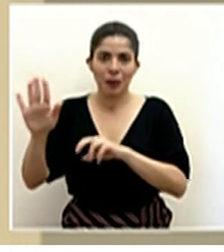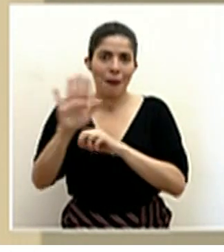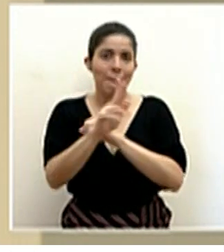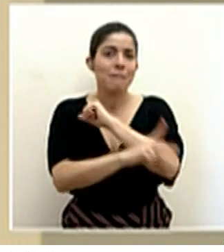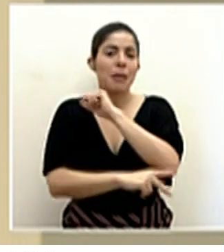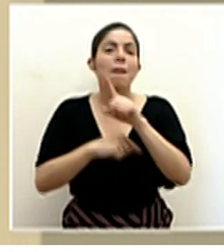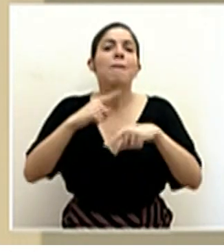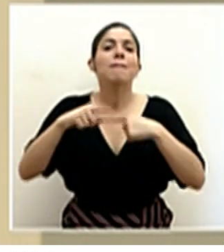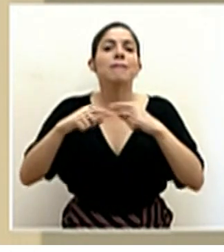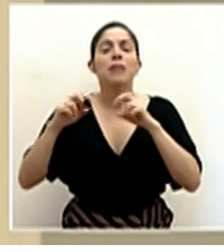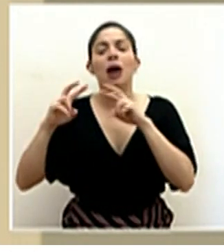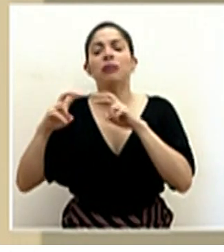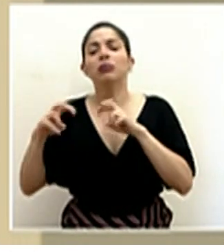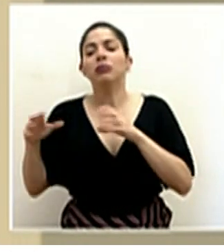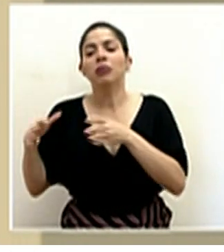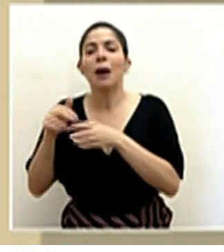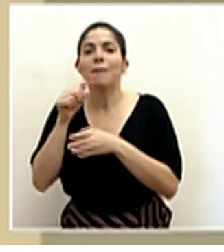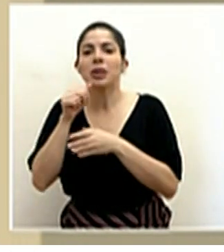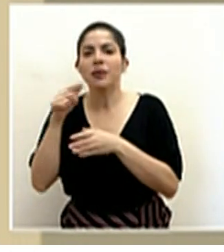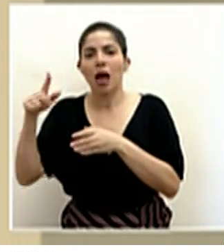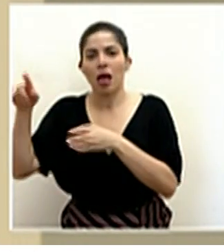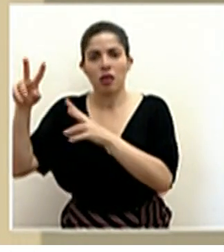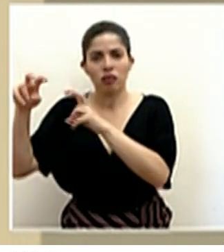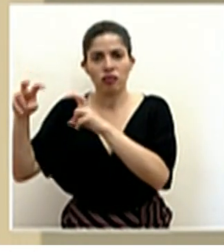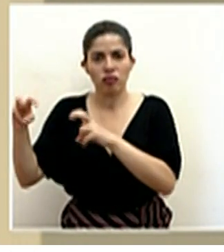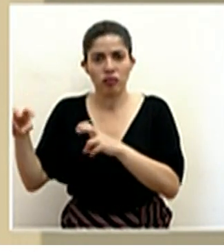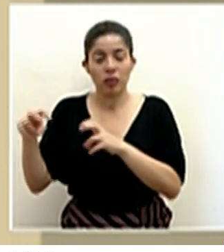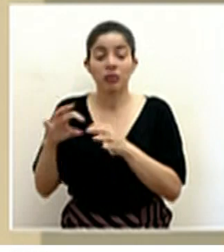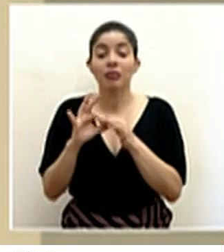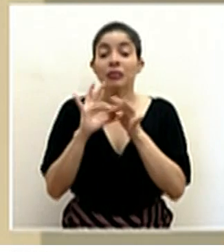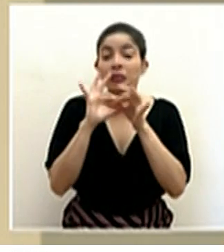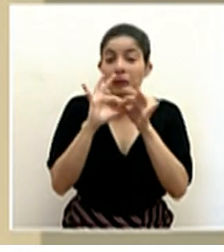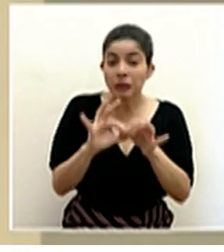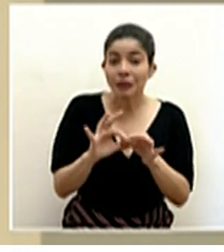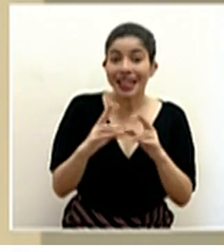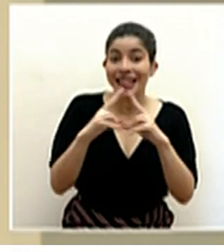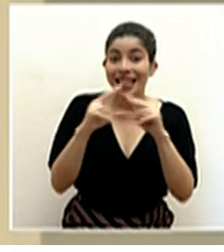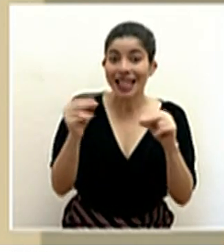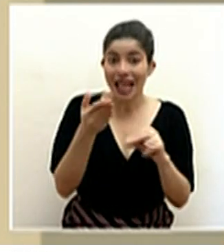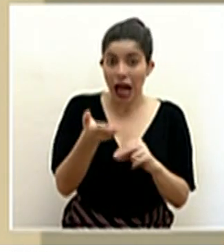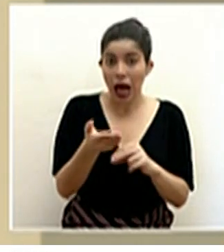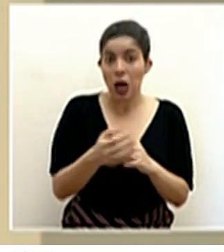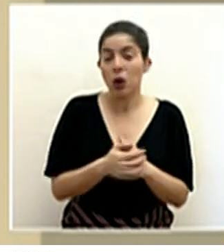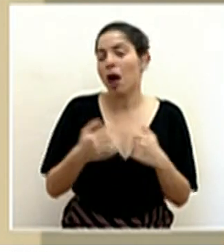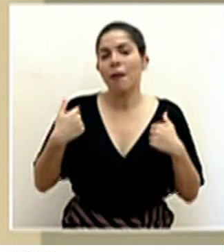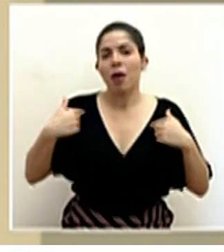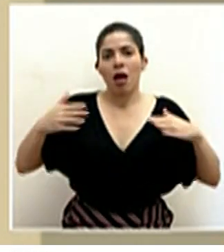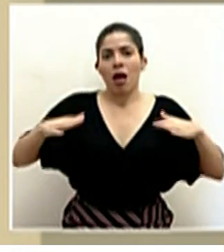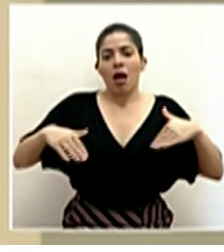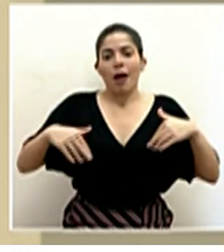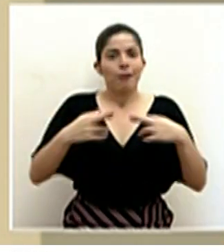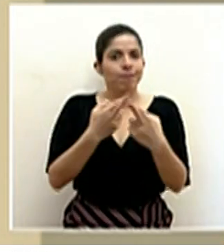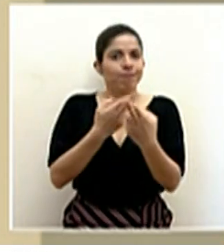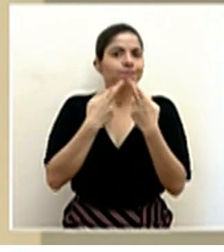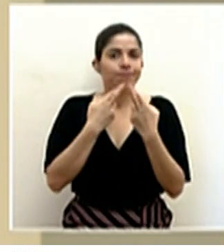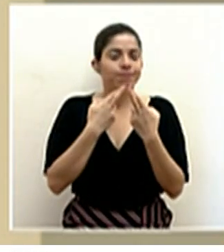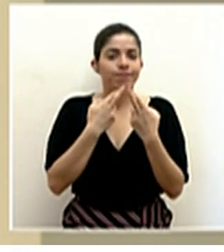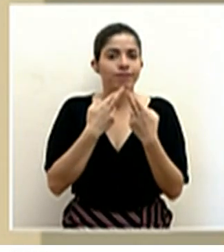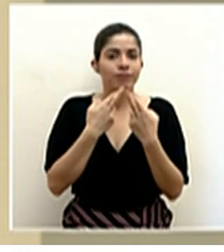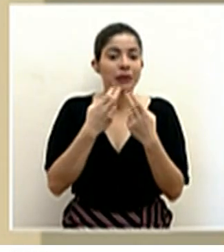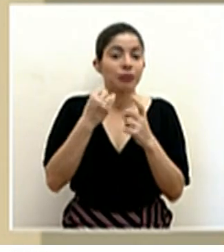van a analizar con sus sectores privados. En relación específicamente a Nicaragua, no hemos tenido una respuesta